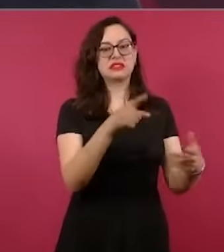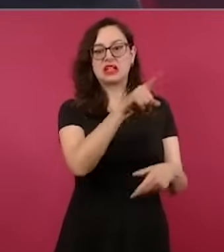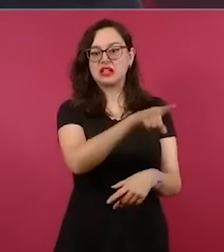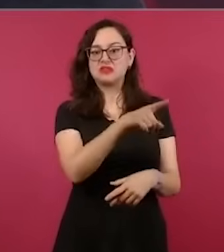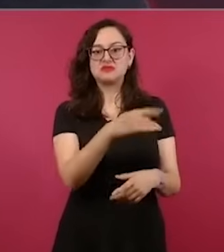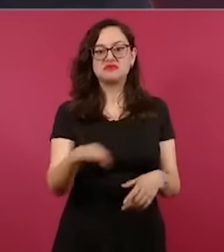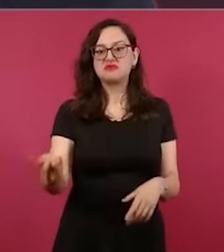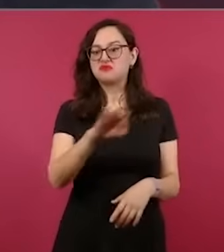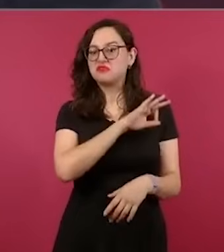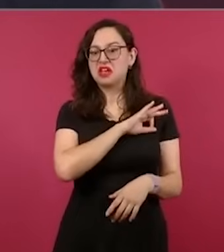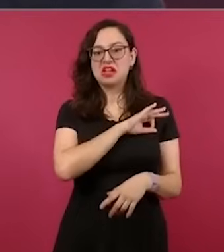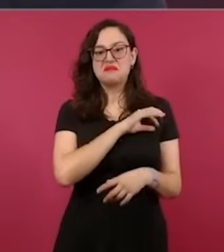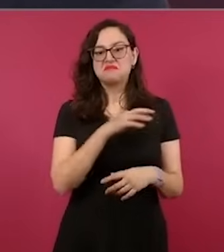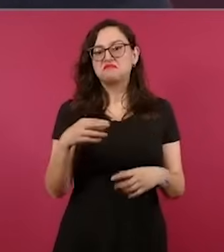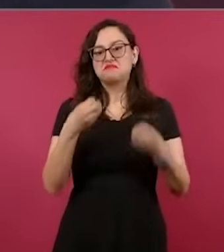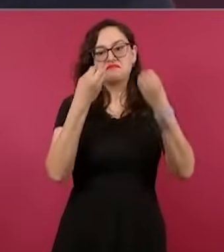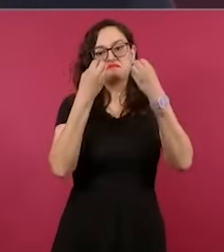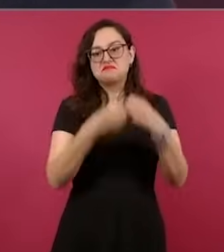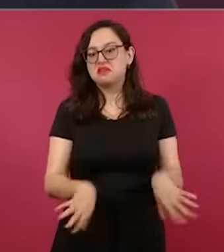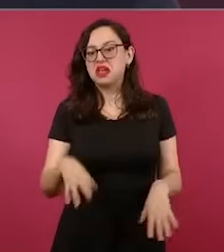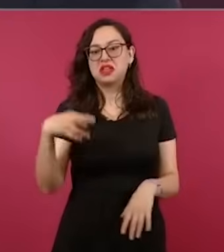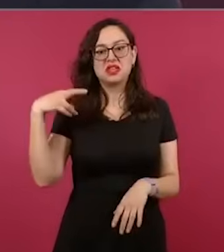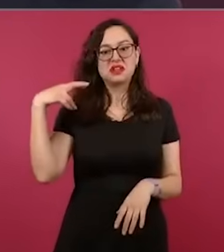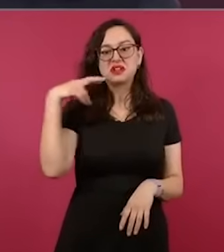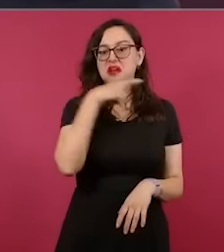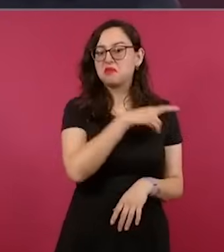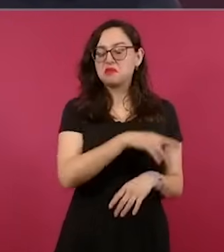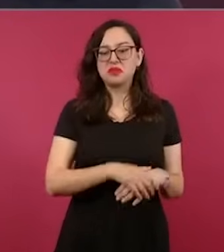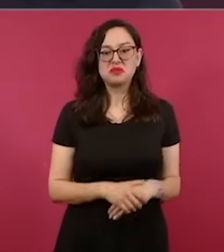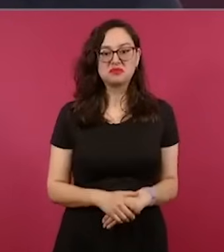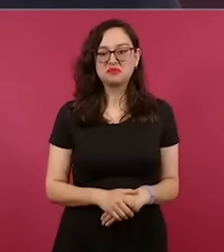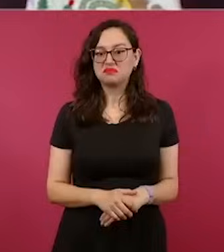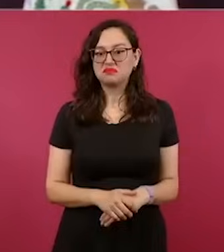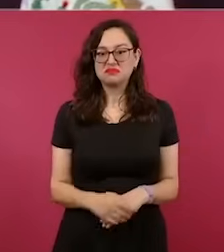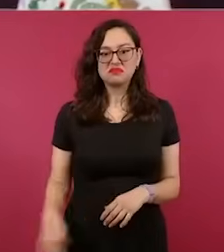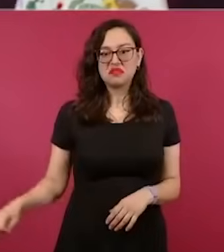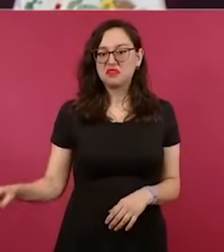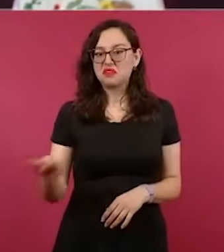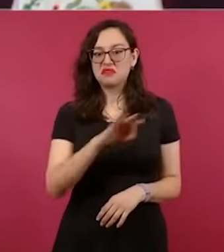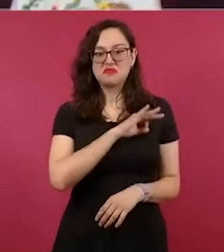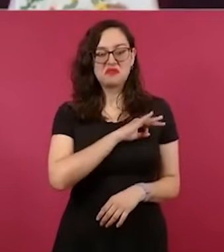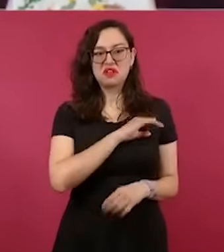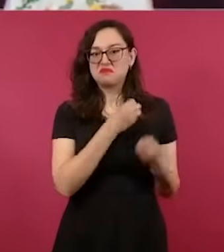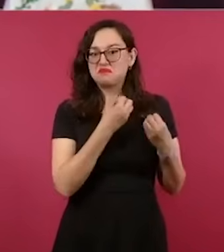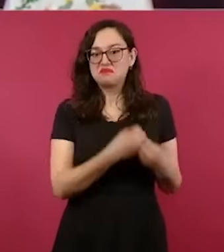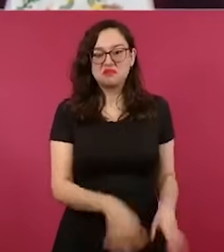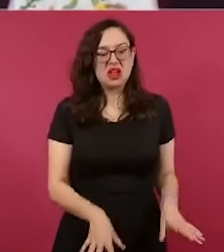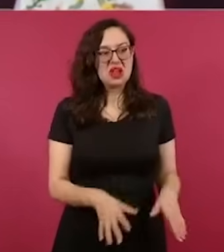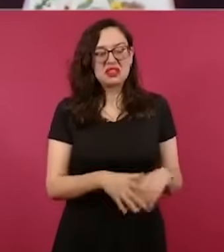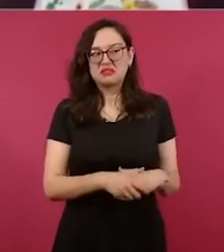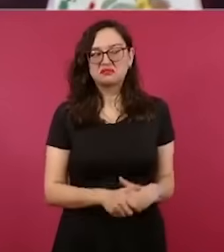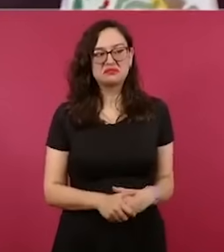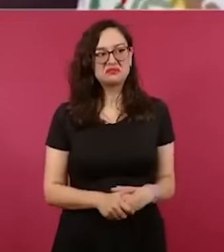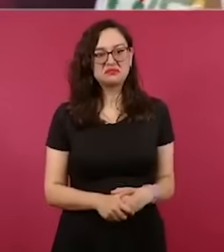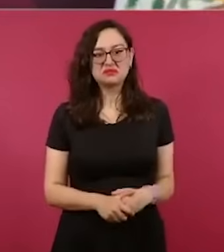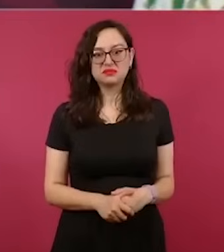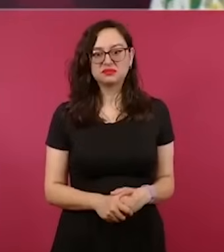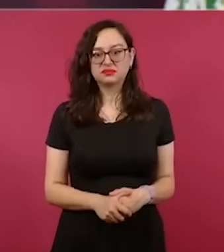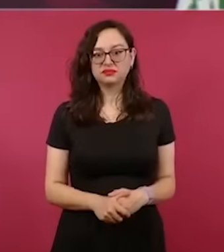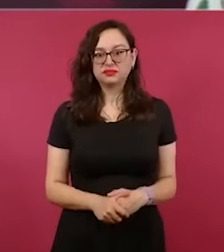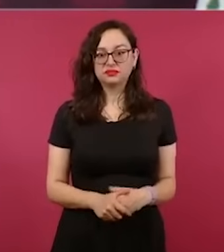poco optimistas, mujeres, hombres de poca fe, y un luchador